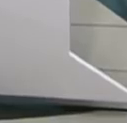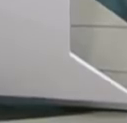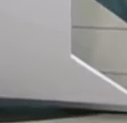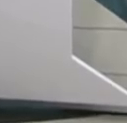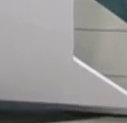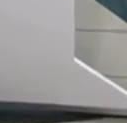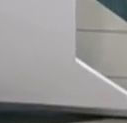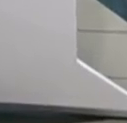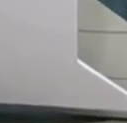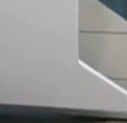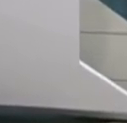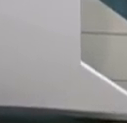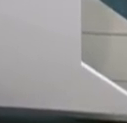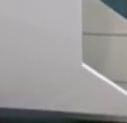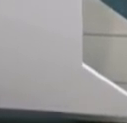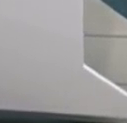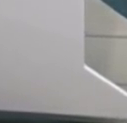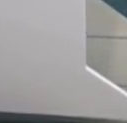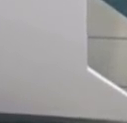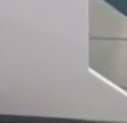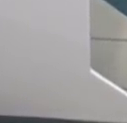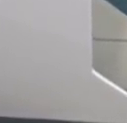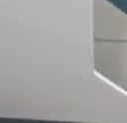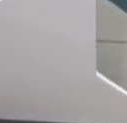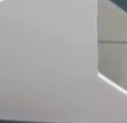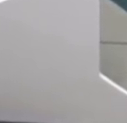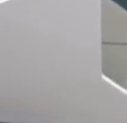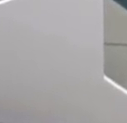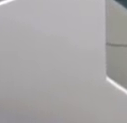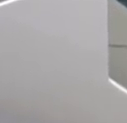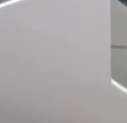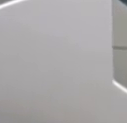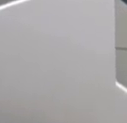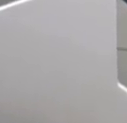en el marco de la plenaria extraordinaria del Congreso del Partido Socialista Unido de Venezuela.